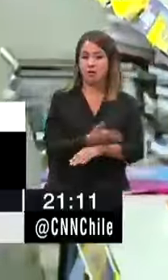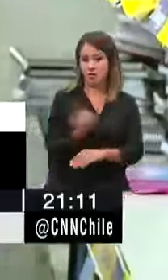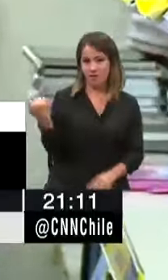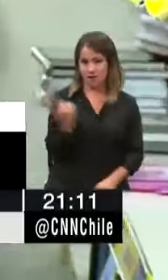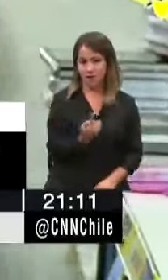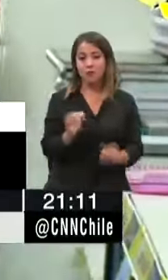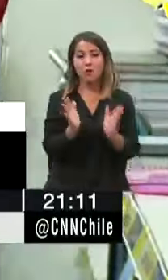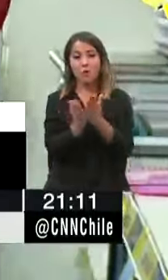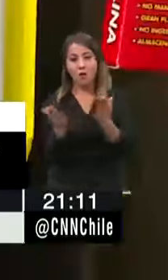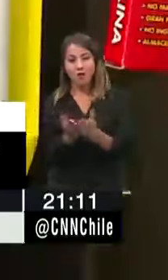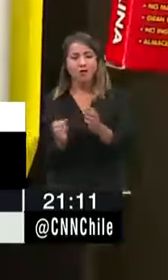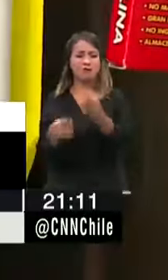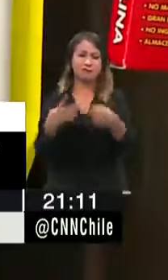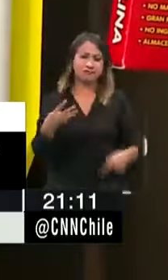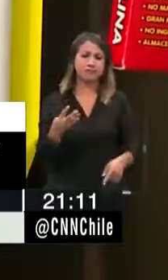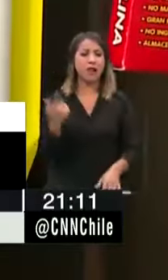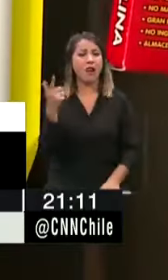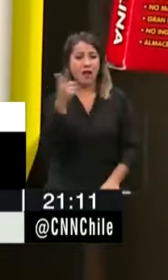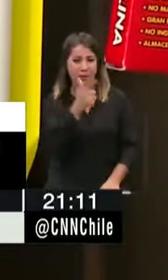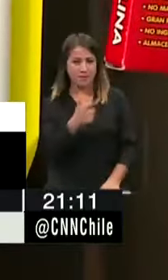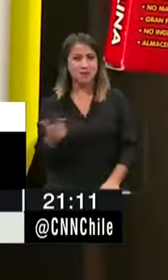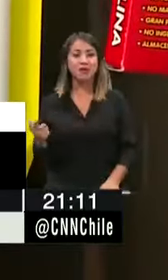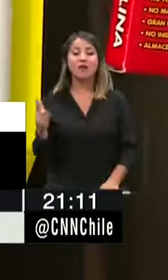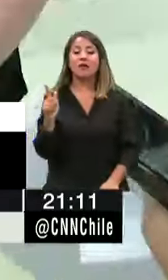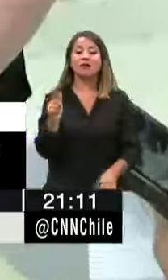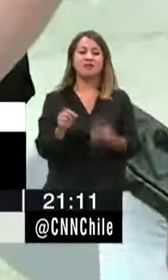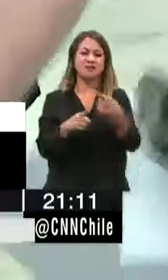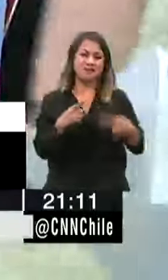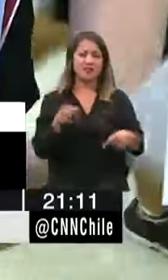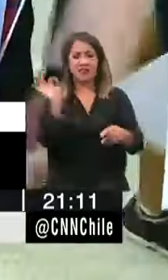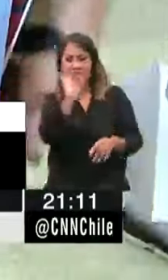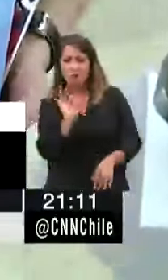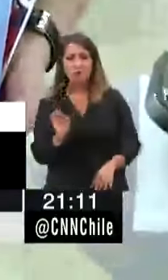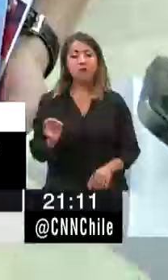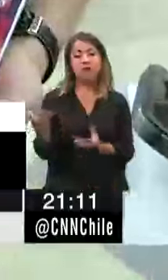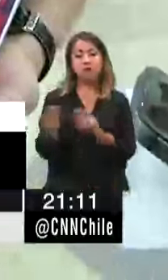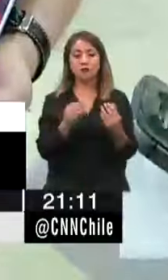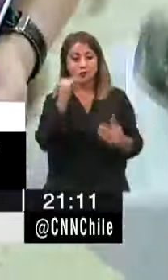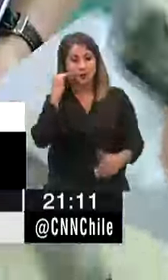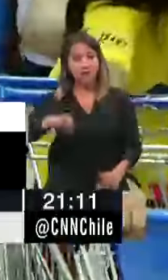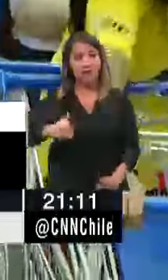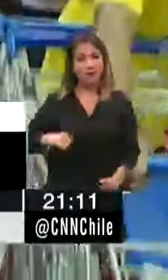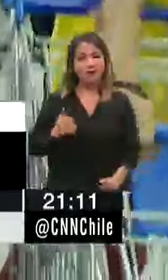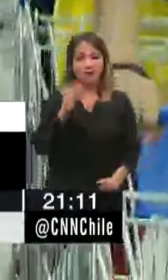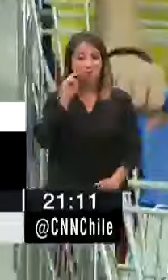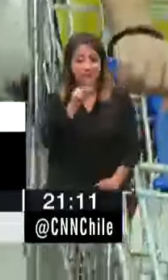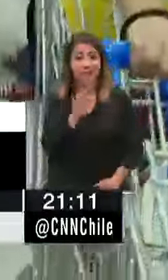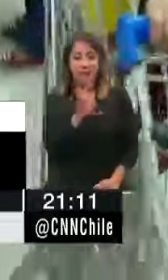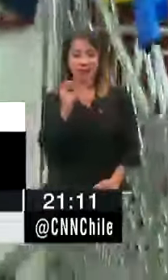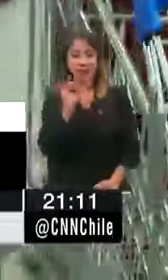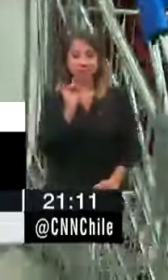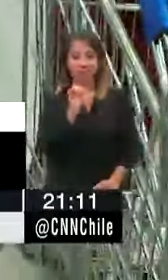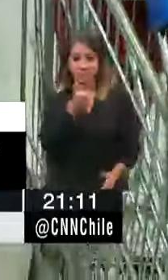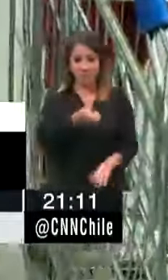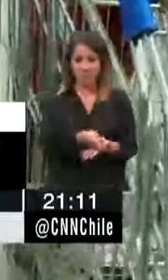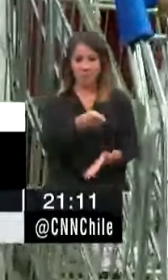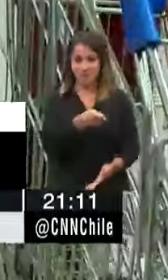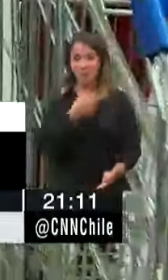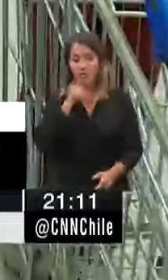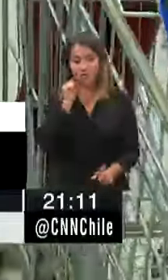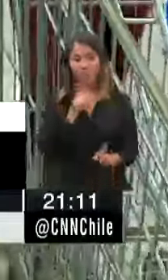Desde cuadernos hasta múltiples tipos de lápices, los diseños más diversos que para muchos niños y jóvenes son un factor determinante al momento de